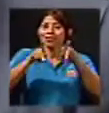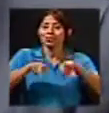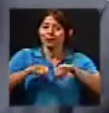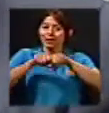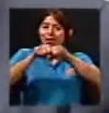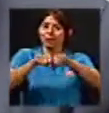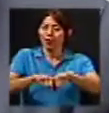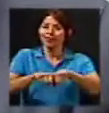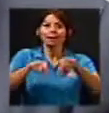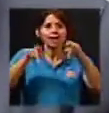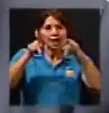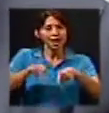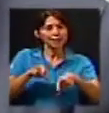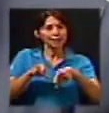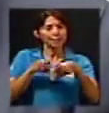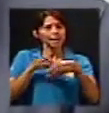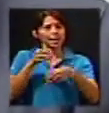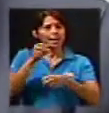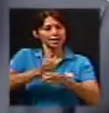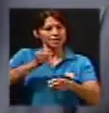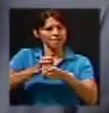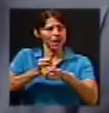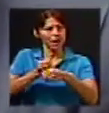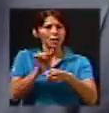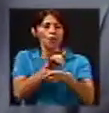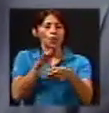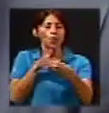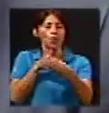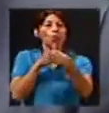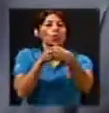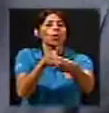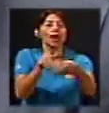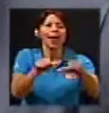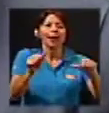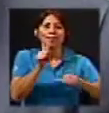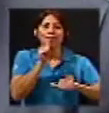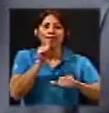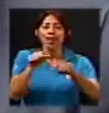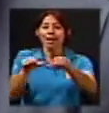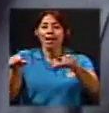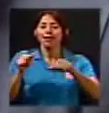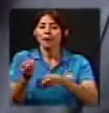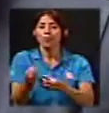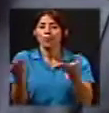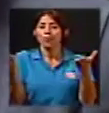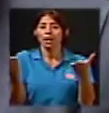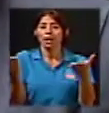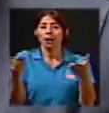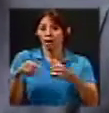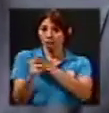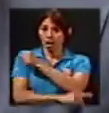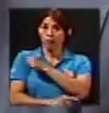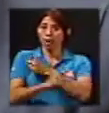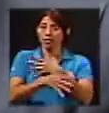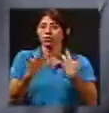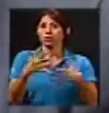gente de liderazgo en el sector privado y en el sector público. Las grandes reformas que se han dado en el país, en los campos